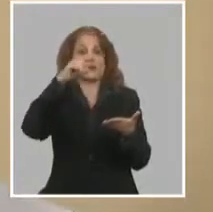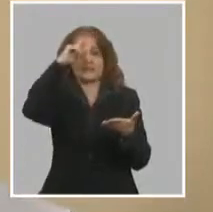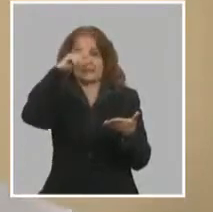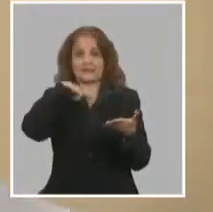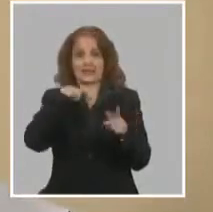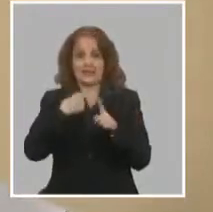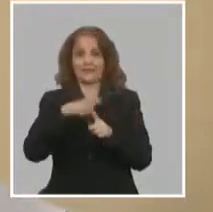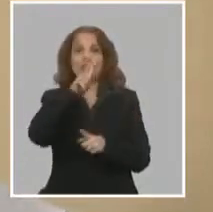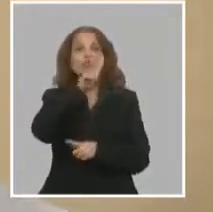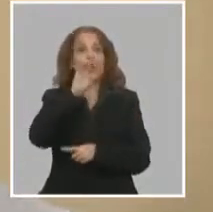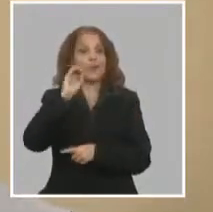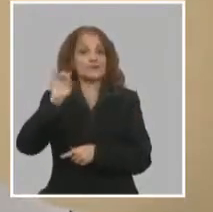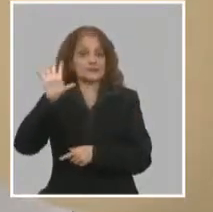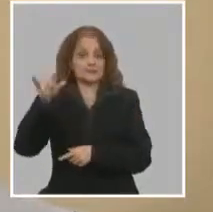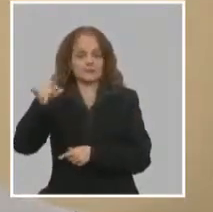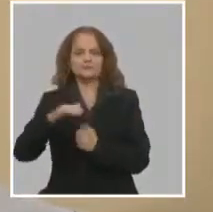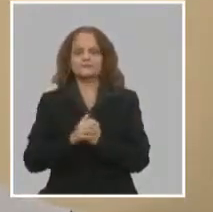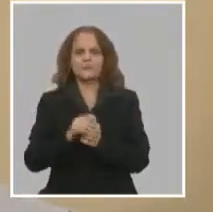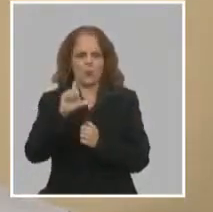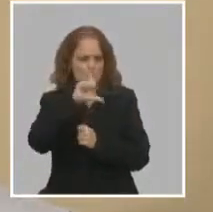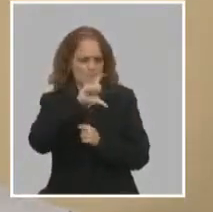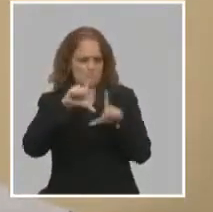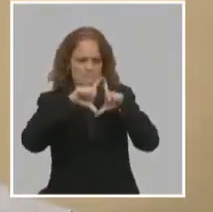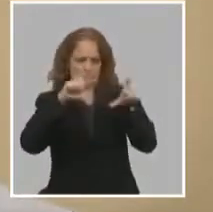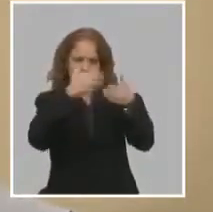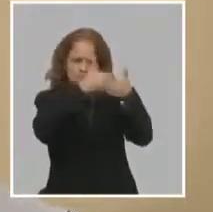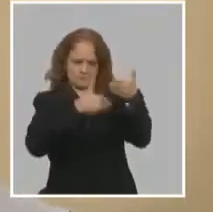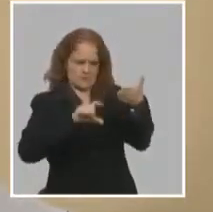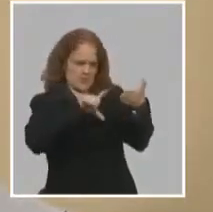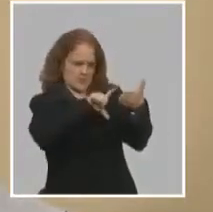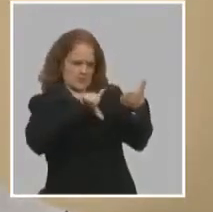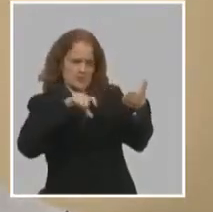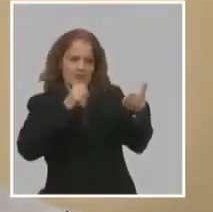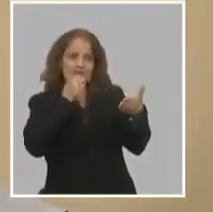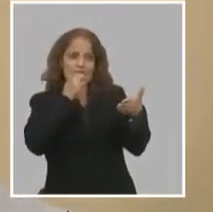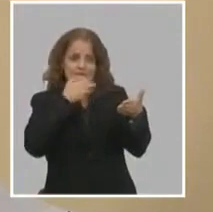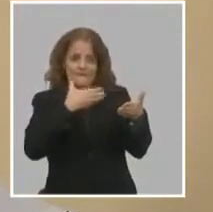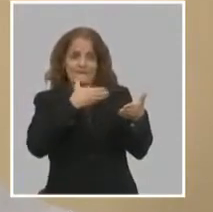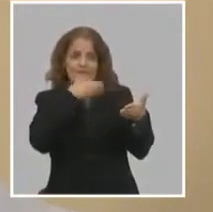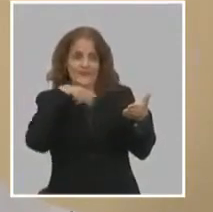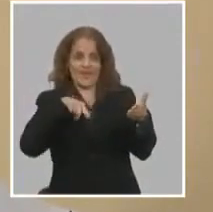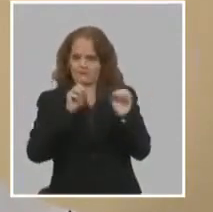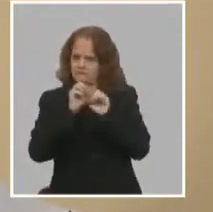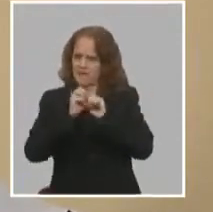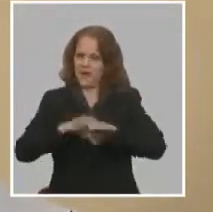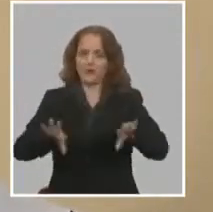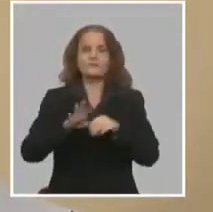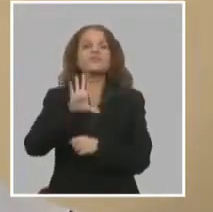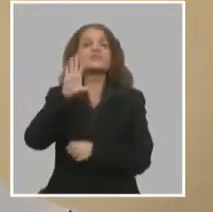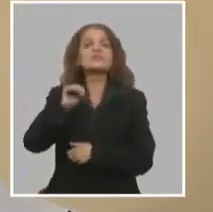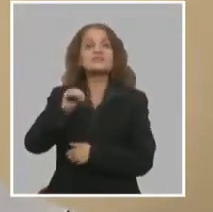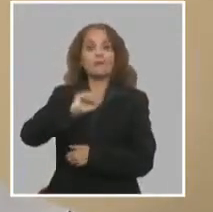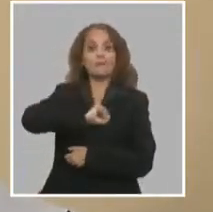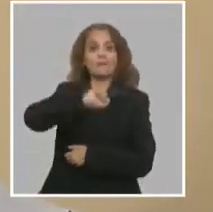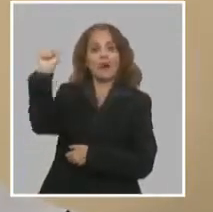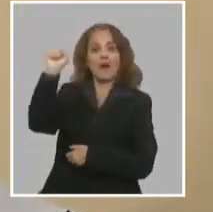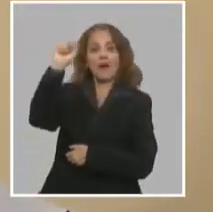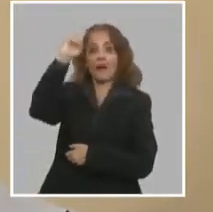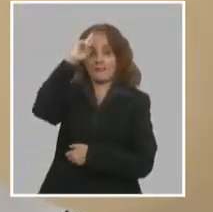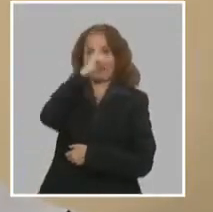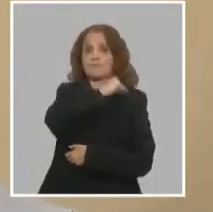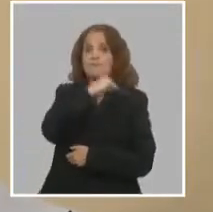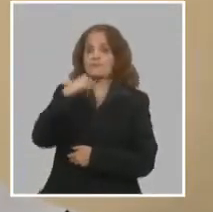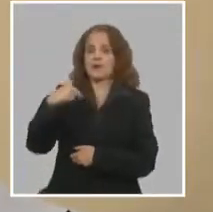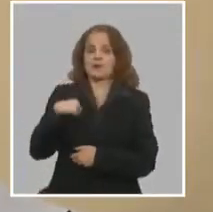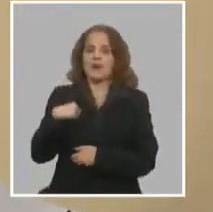y hay una parte ahí en la cual el comandante es muy claro, que dice que graduarse de médico, y tal vez no